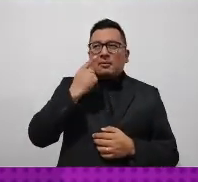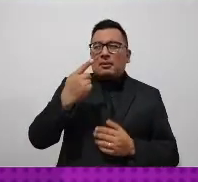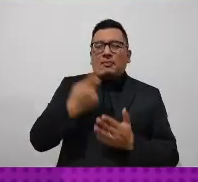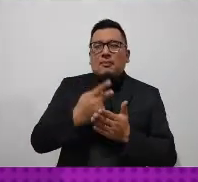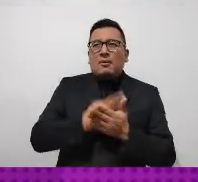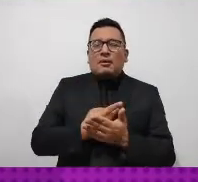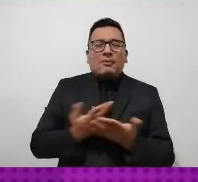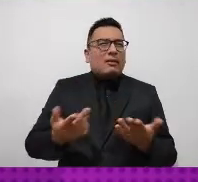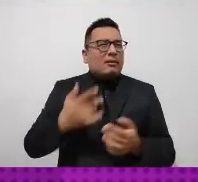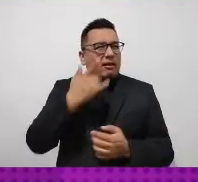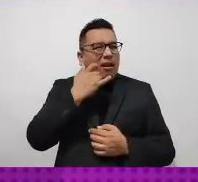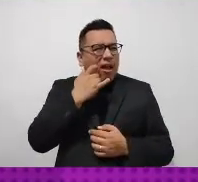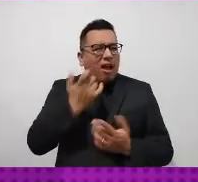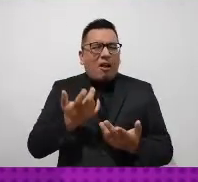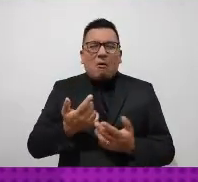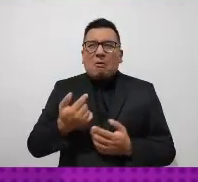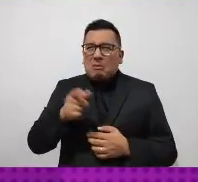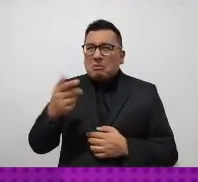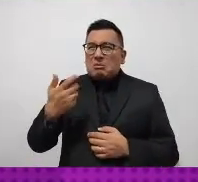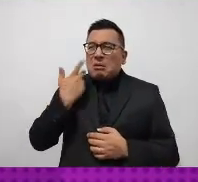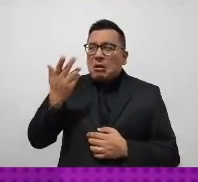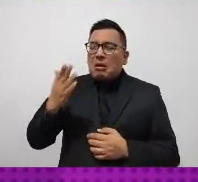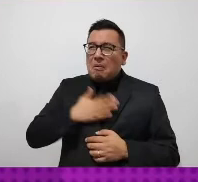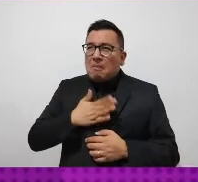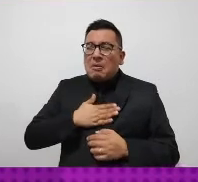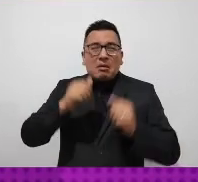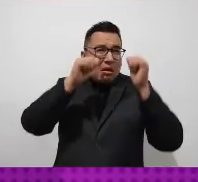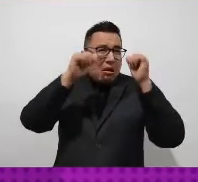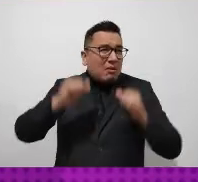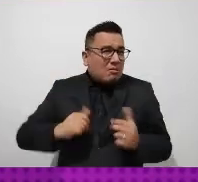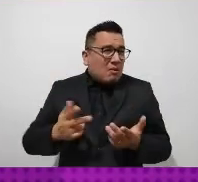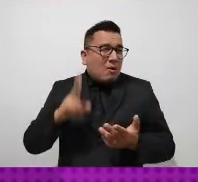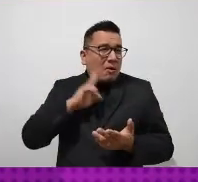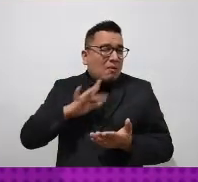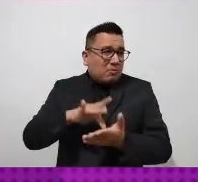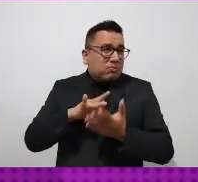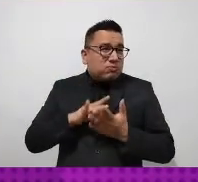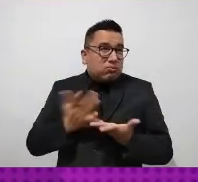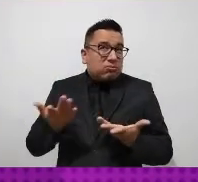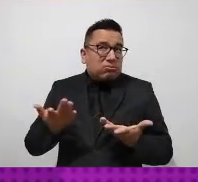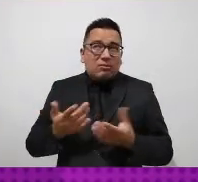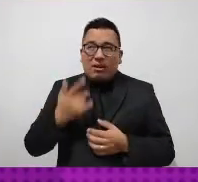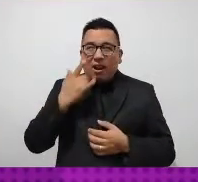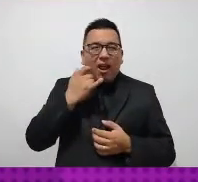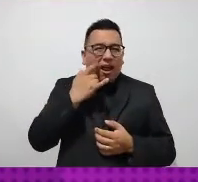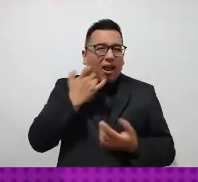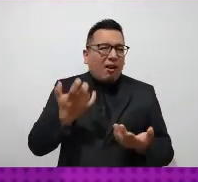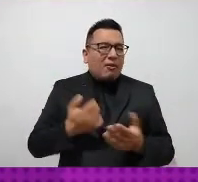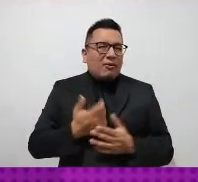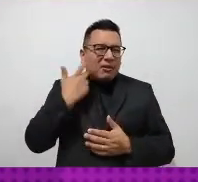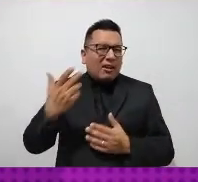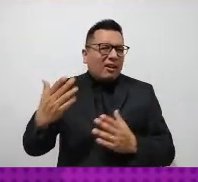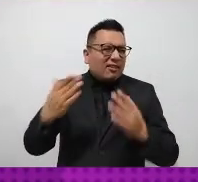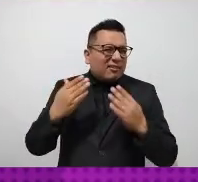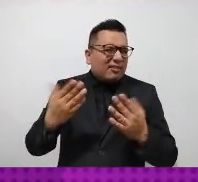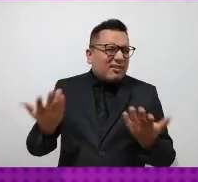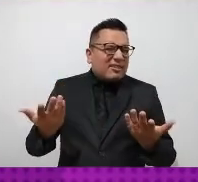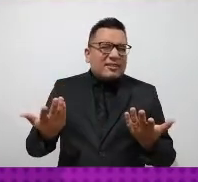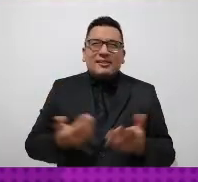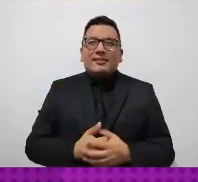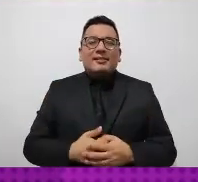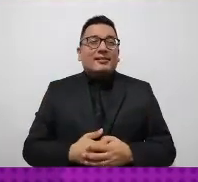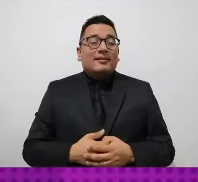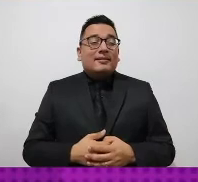que alguien estuviera interesado o interesada en apoyarlas, en capacitarlas, en trabajar